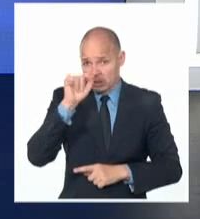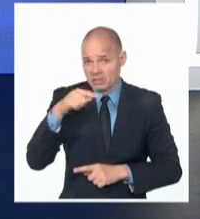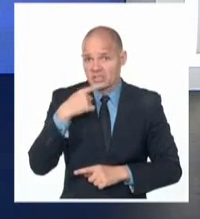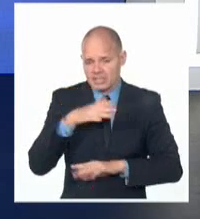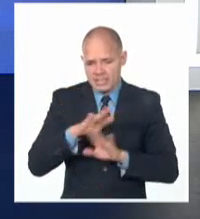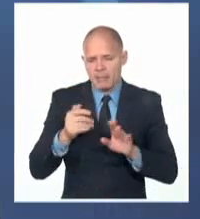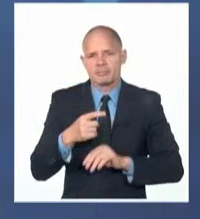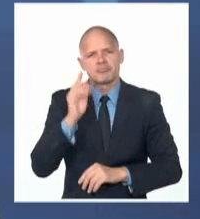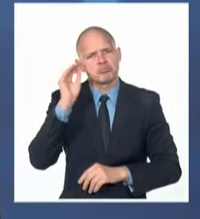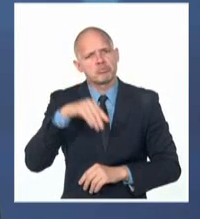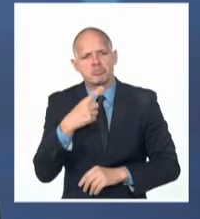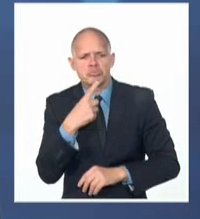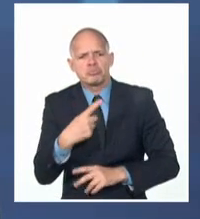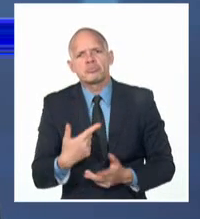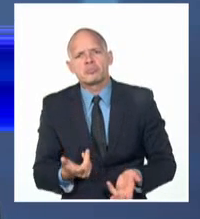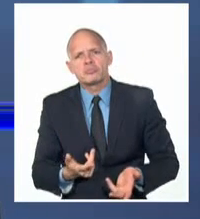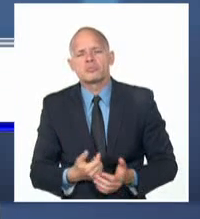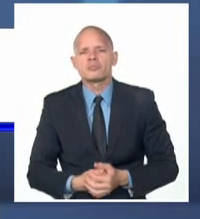Así lo dijo.